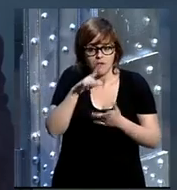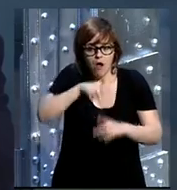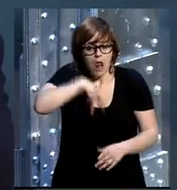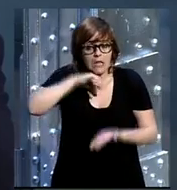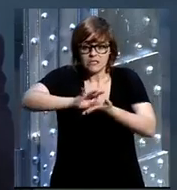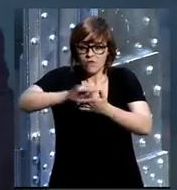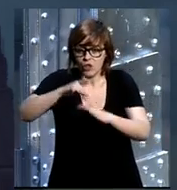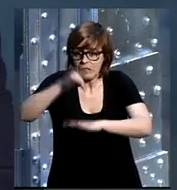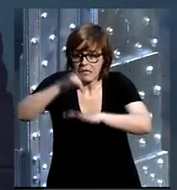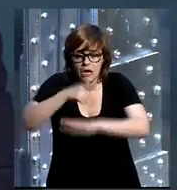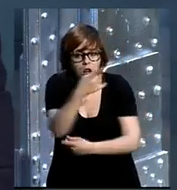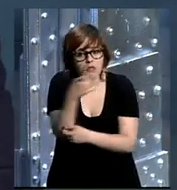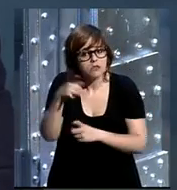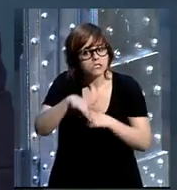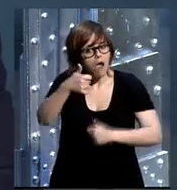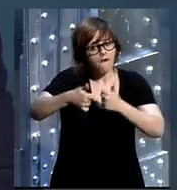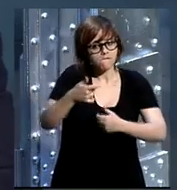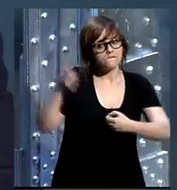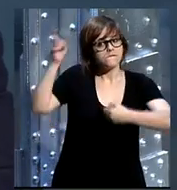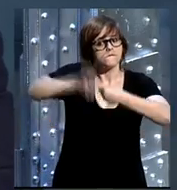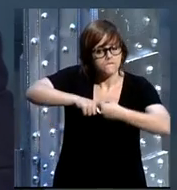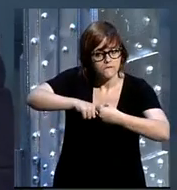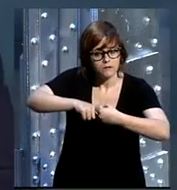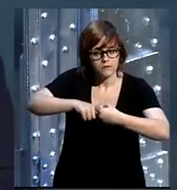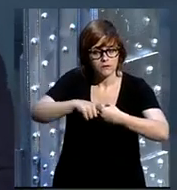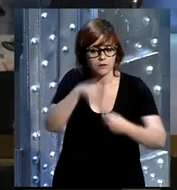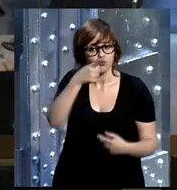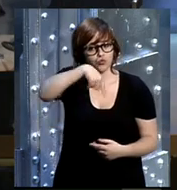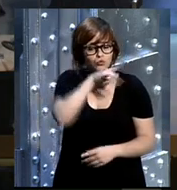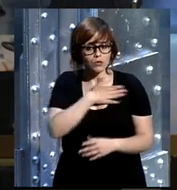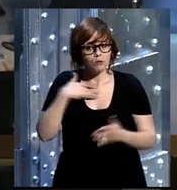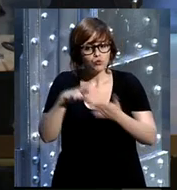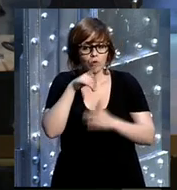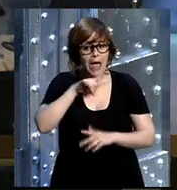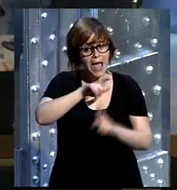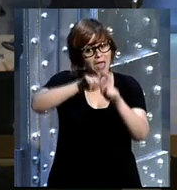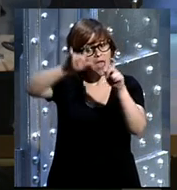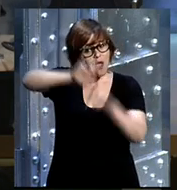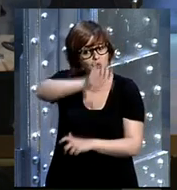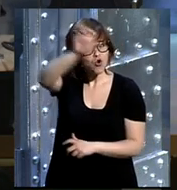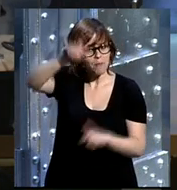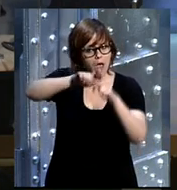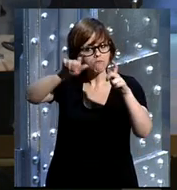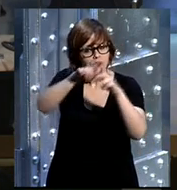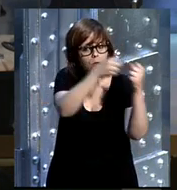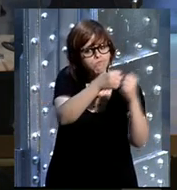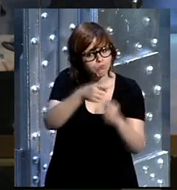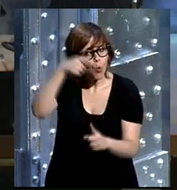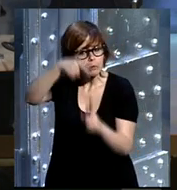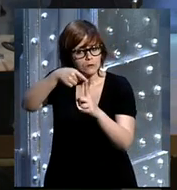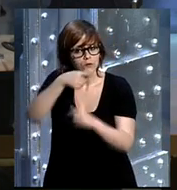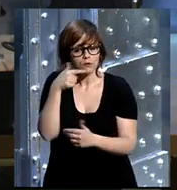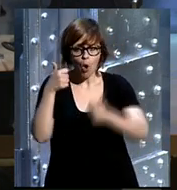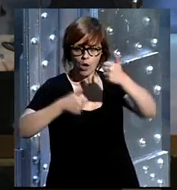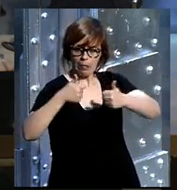digitales, que nosotros creemos que es fundamentalmente que haya empresas europeas fuertes con capacidad de competir